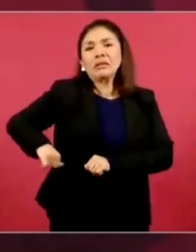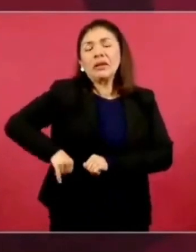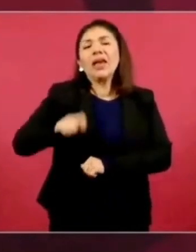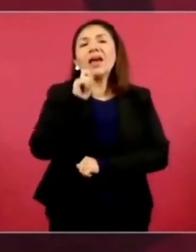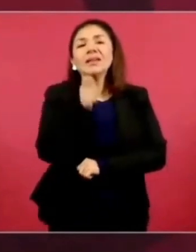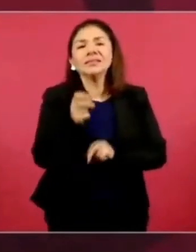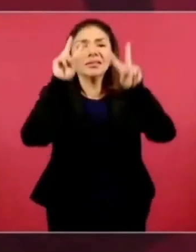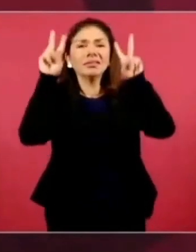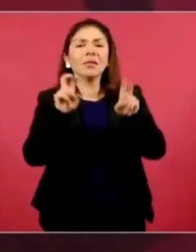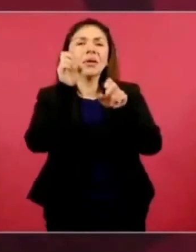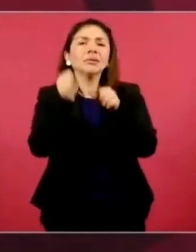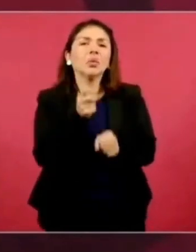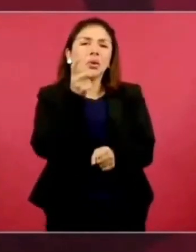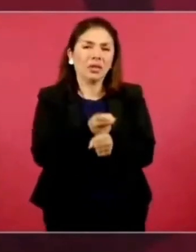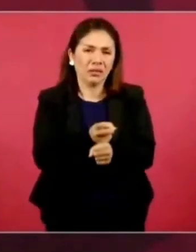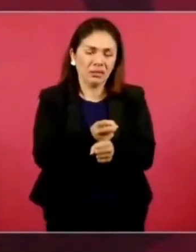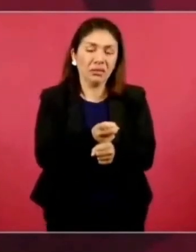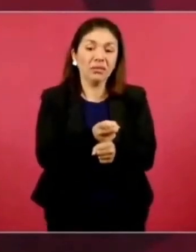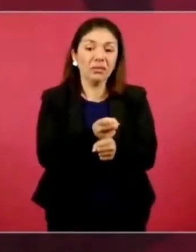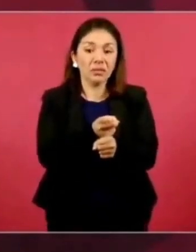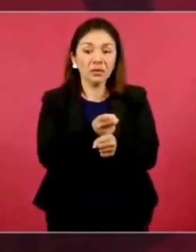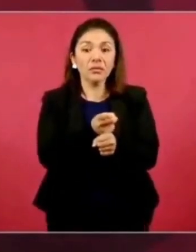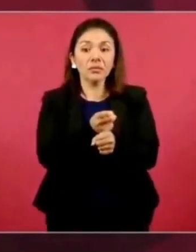ver con la seguridad.